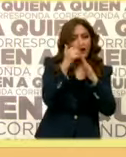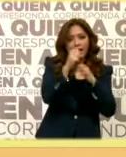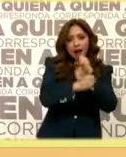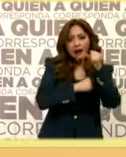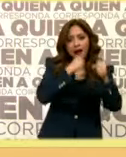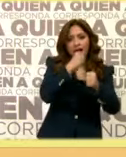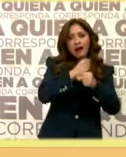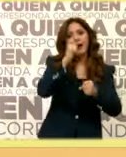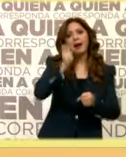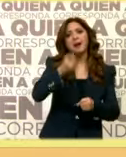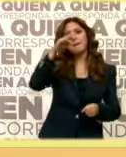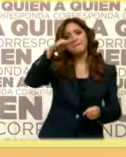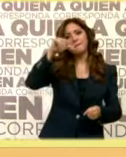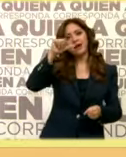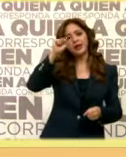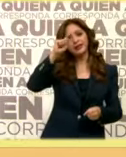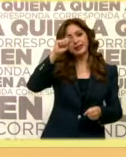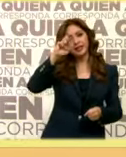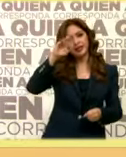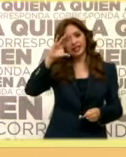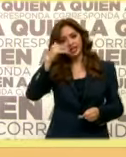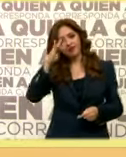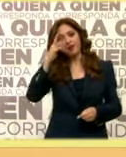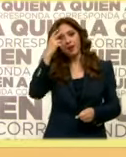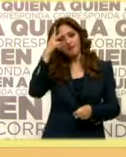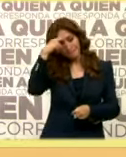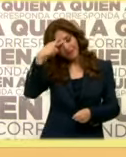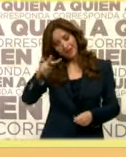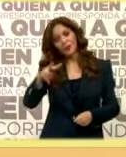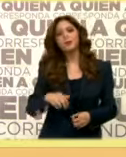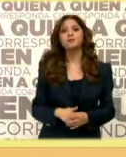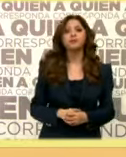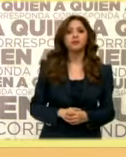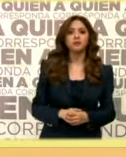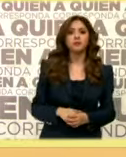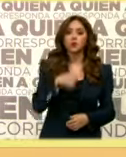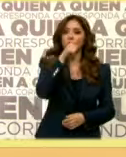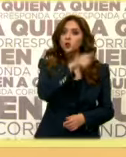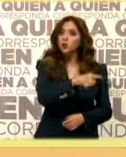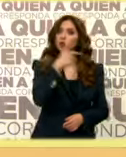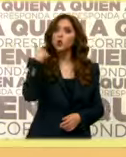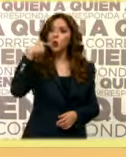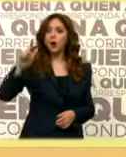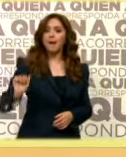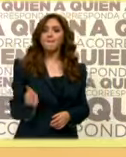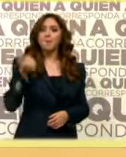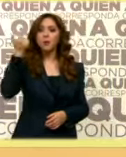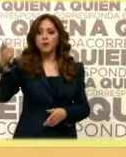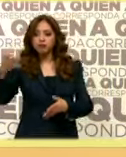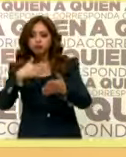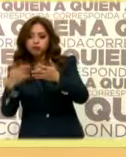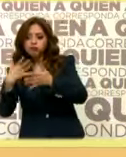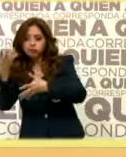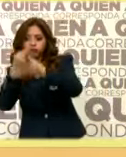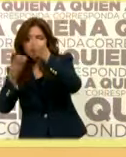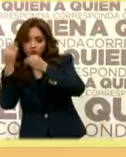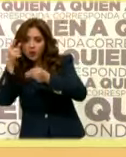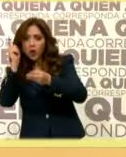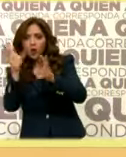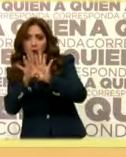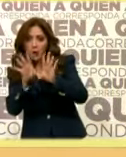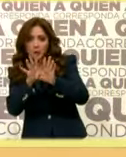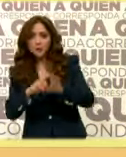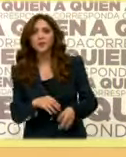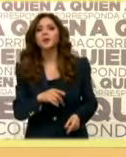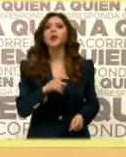parte de MasterChef México. Mi querida y linda amiga, es el momento de que te fusiles todas las recetas. Claro que sí. Además, traje aquí cazuelitas para que los niños